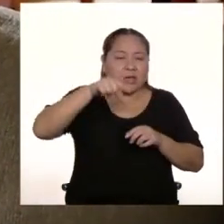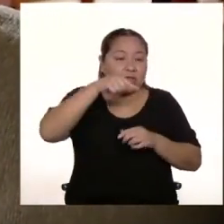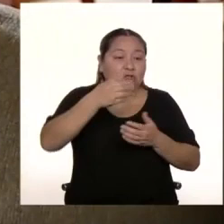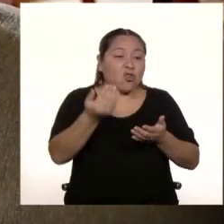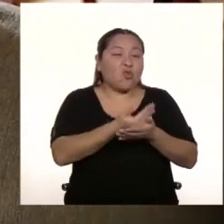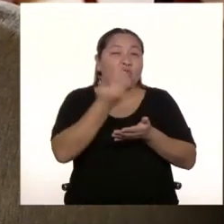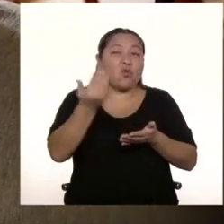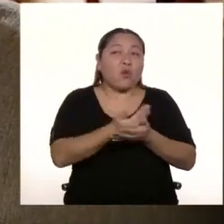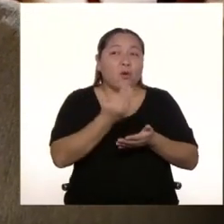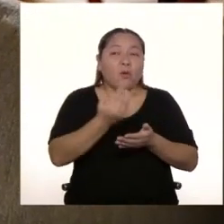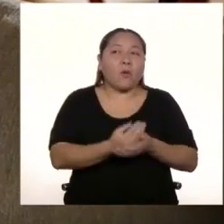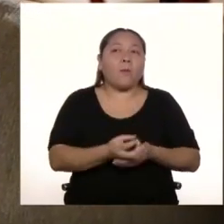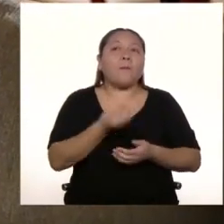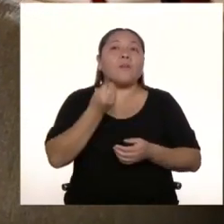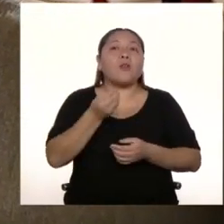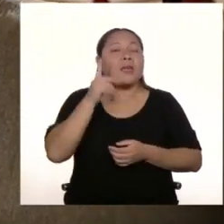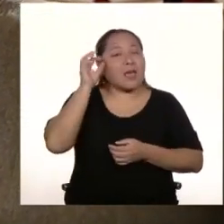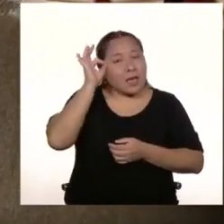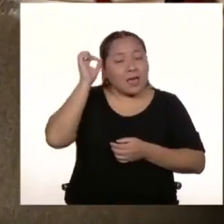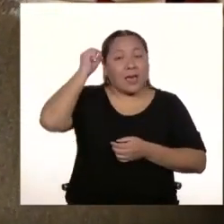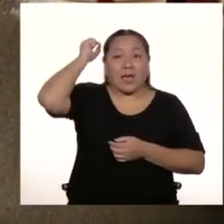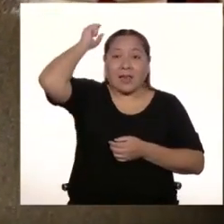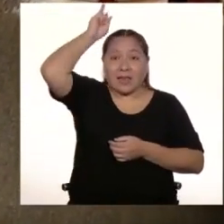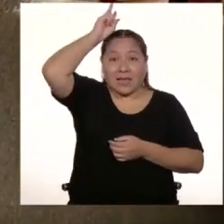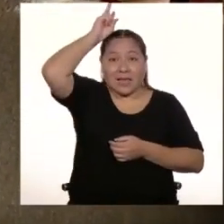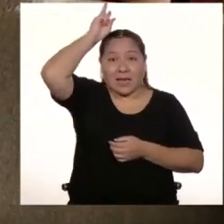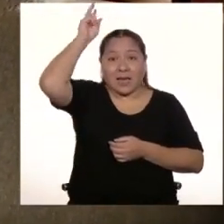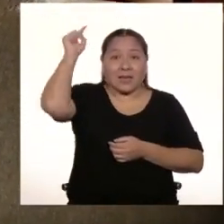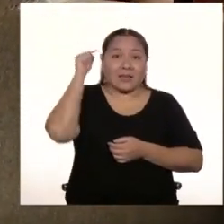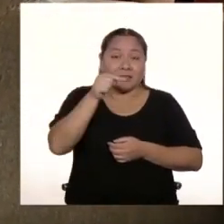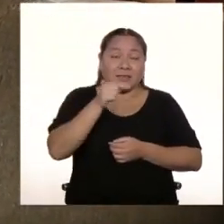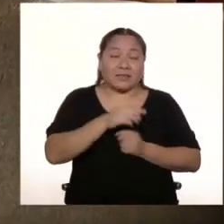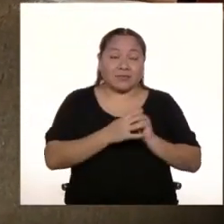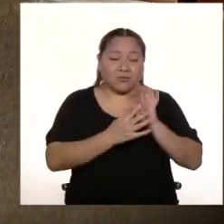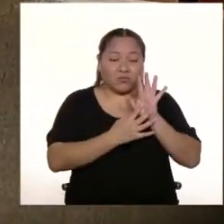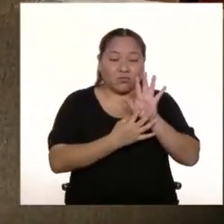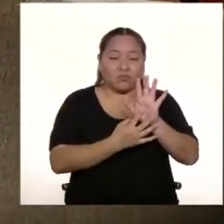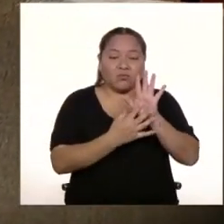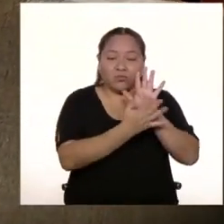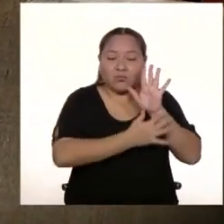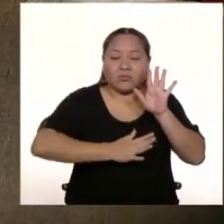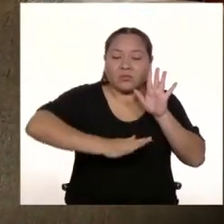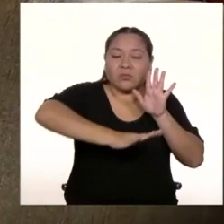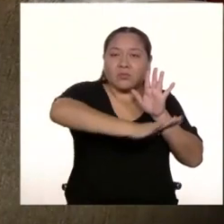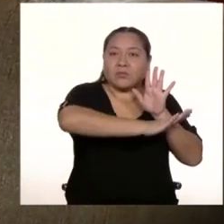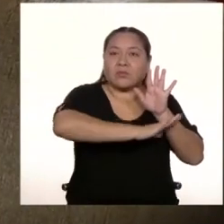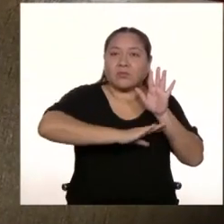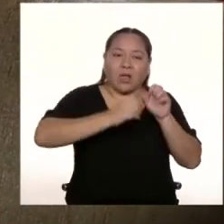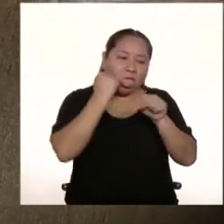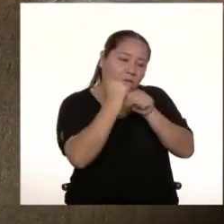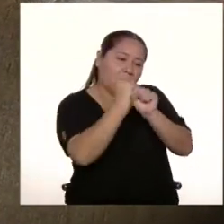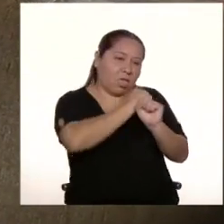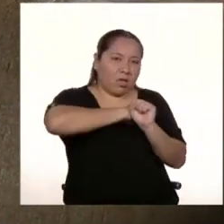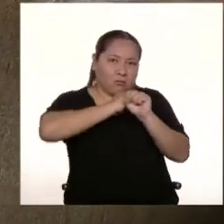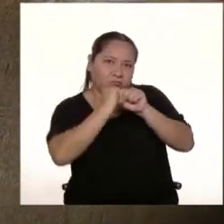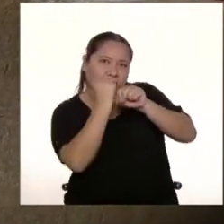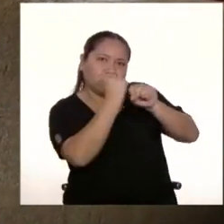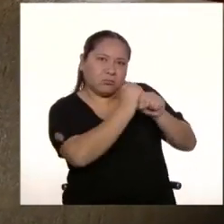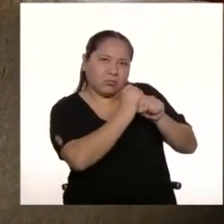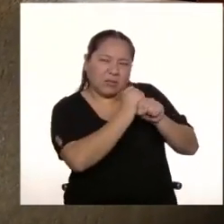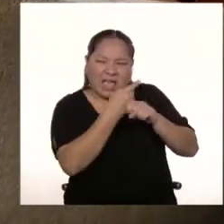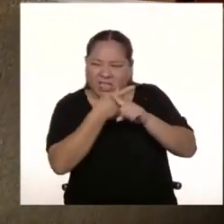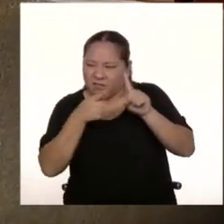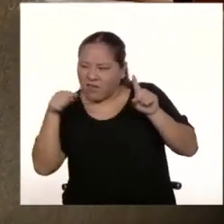nueva, porque la talla inca, como lo demostró muy bien Potzen, no tiene nada que ver directamente con el sistema